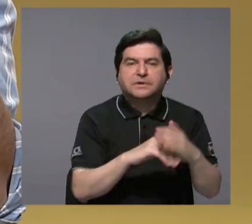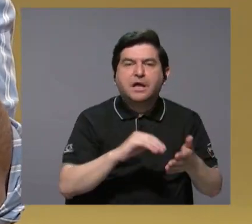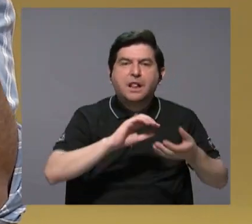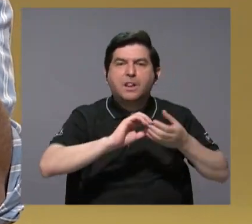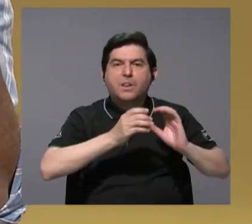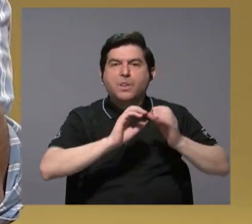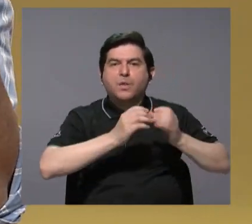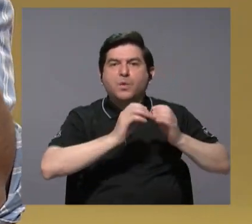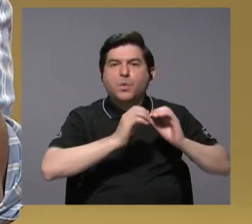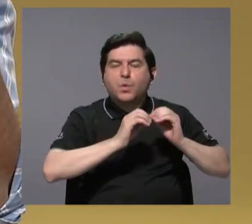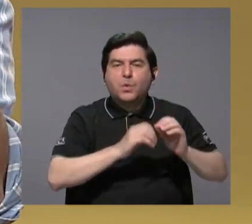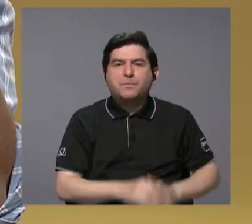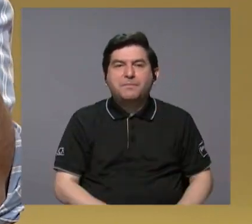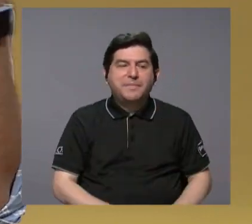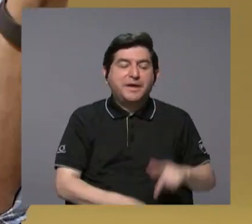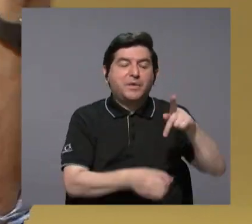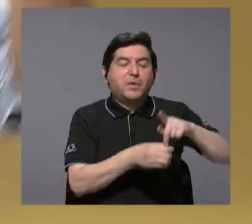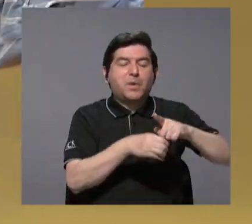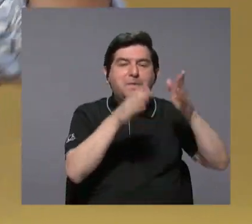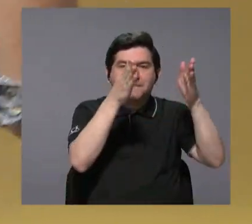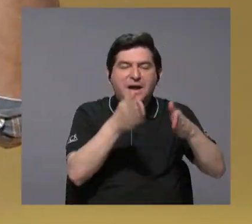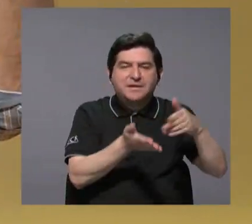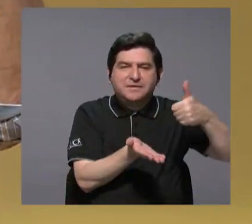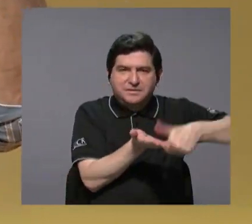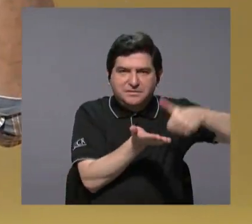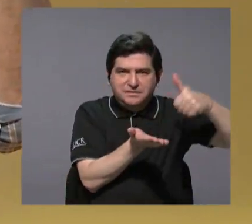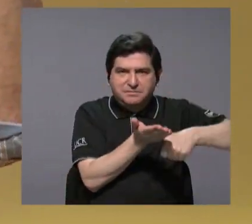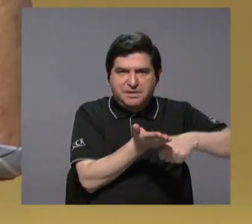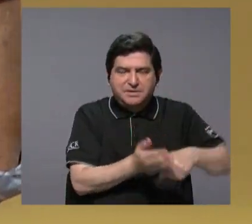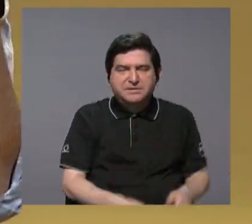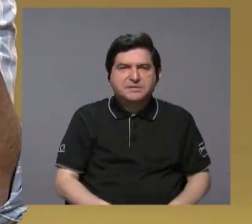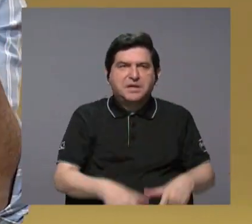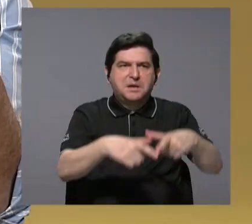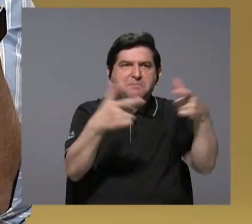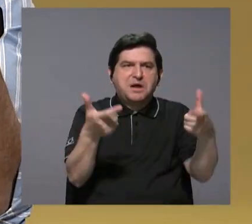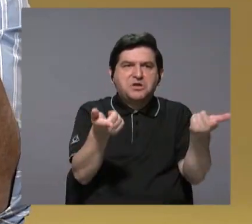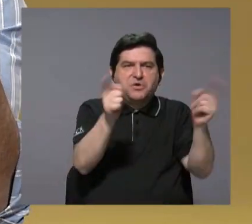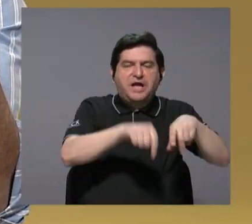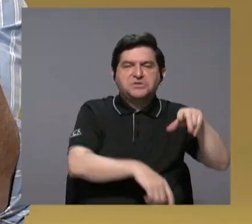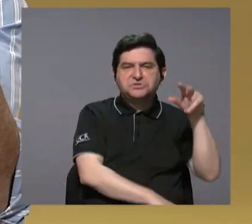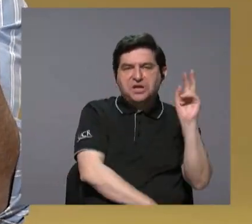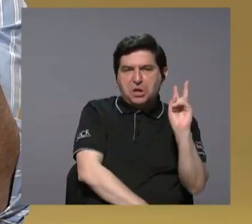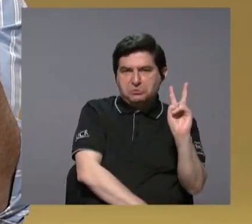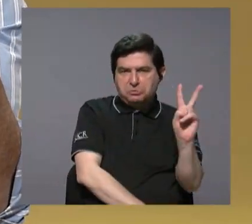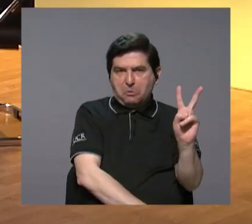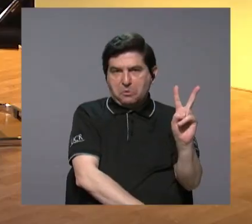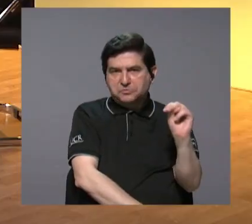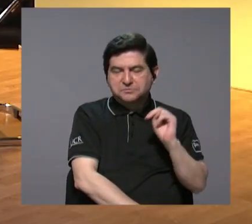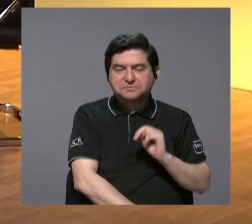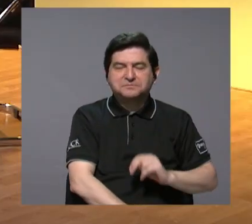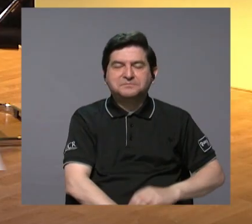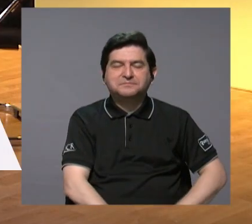número de jugadores electorales, en la mayoría de los casos a 2,